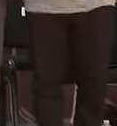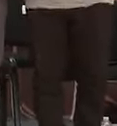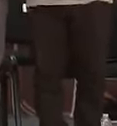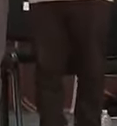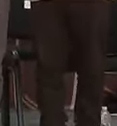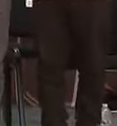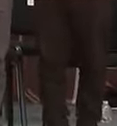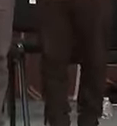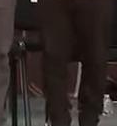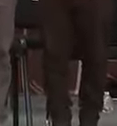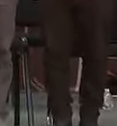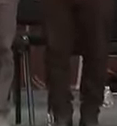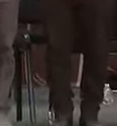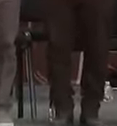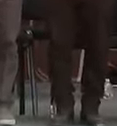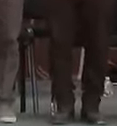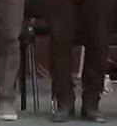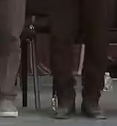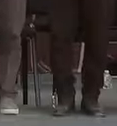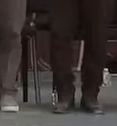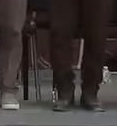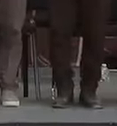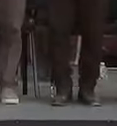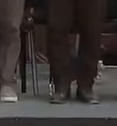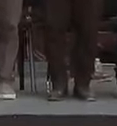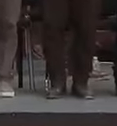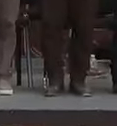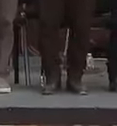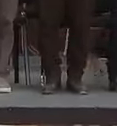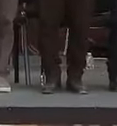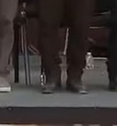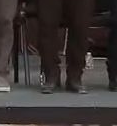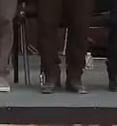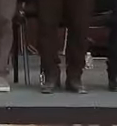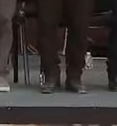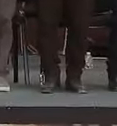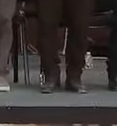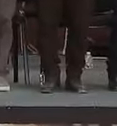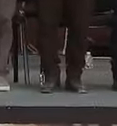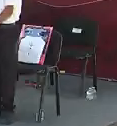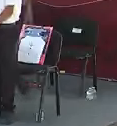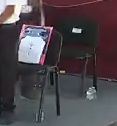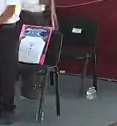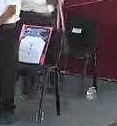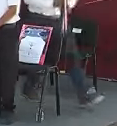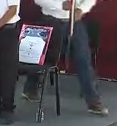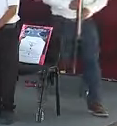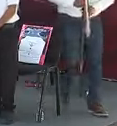El presidente municipal de Santa Cruz Sensontepec, Pedro López Sánchez.